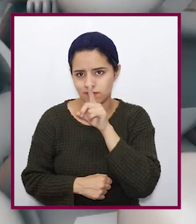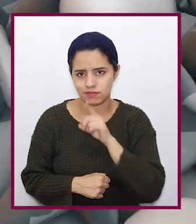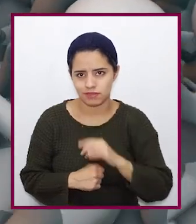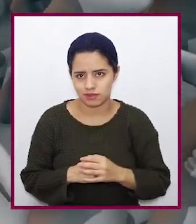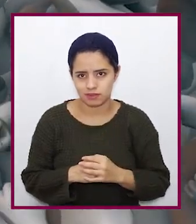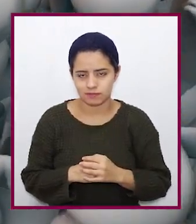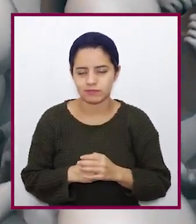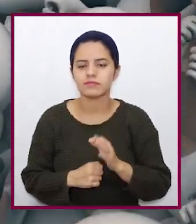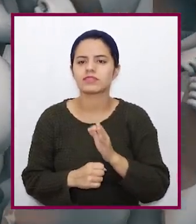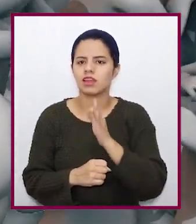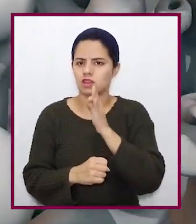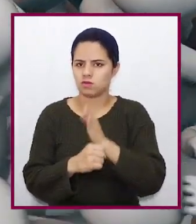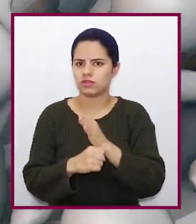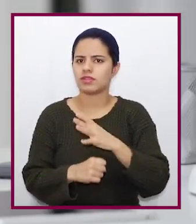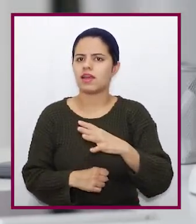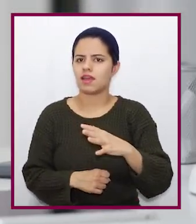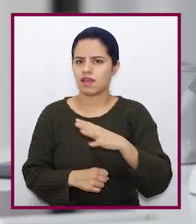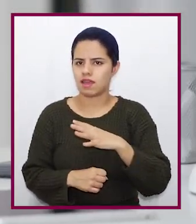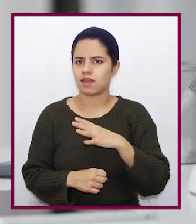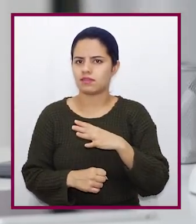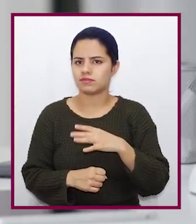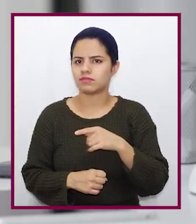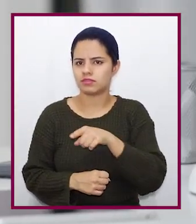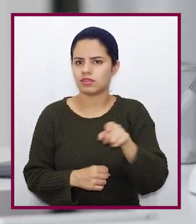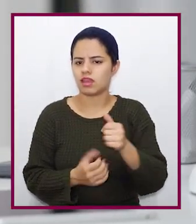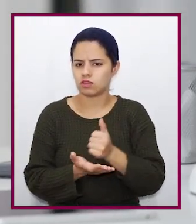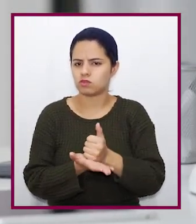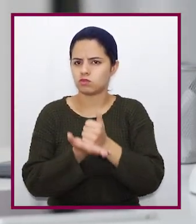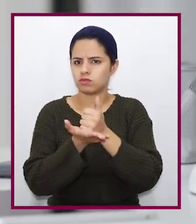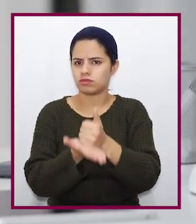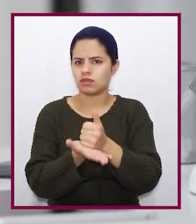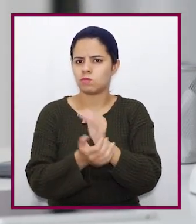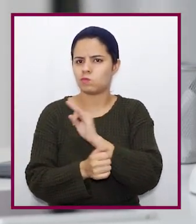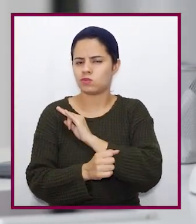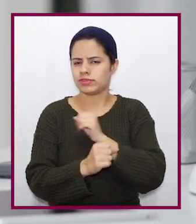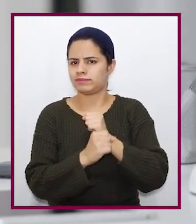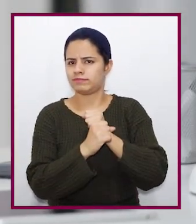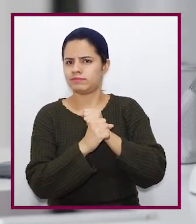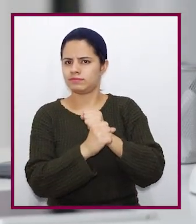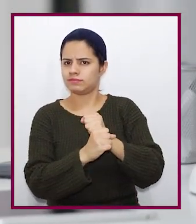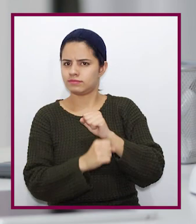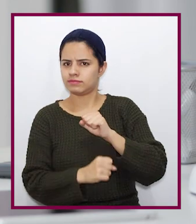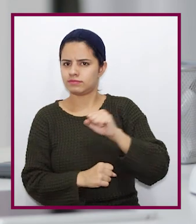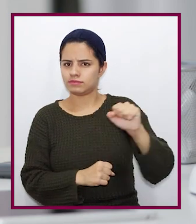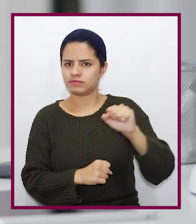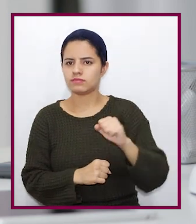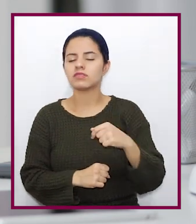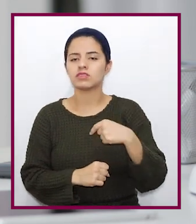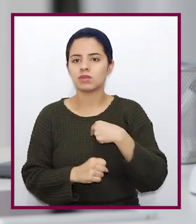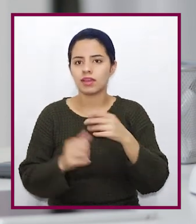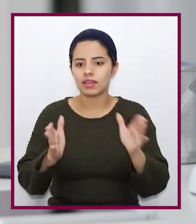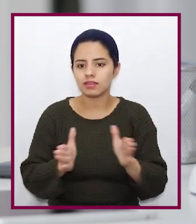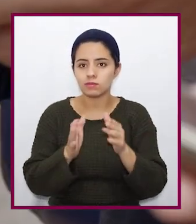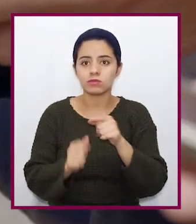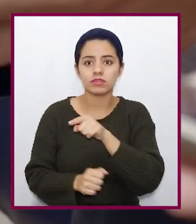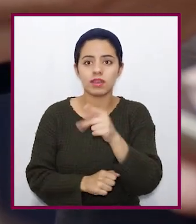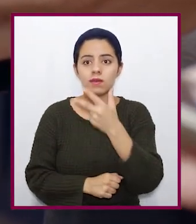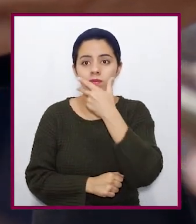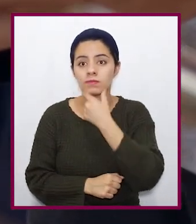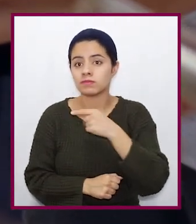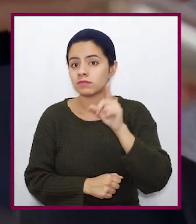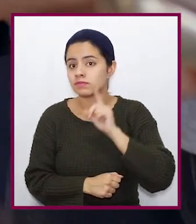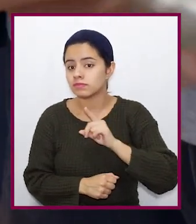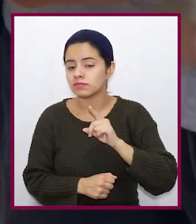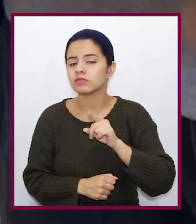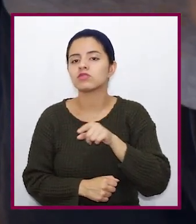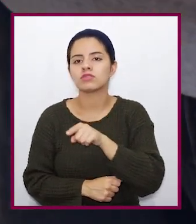suerte ahora hay herramientas que nos ayudan mucho a defendernos de este tipo de episodios. Yo animo mucho a las chicas, a los chicos, de que